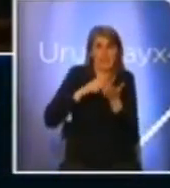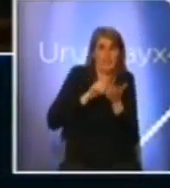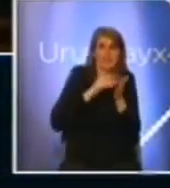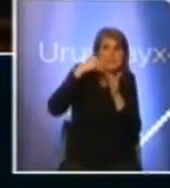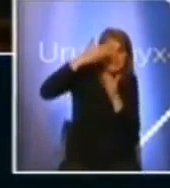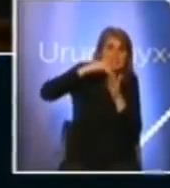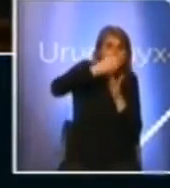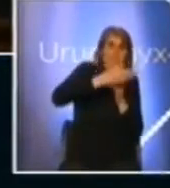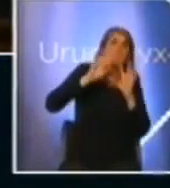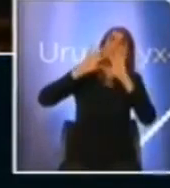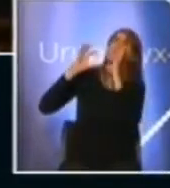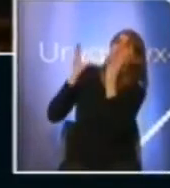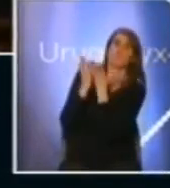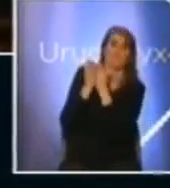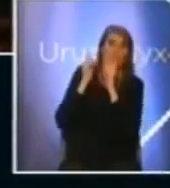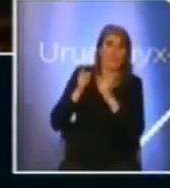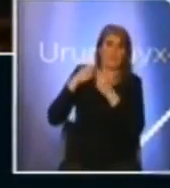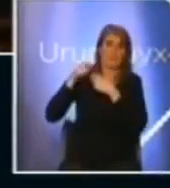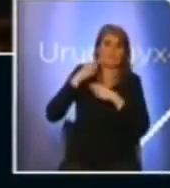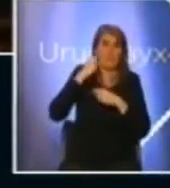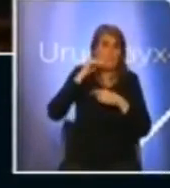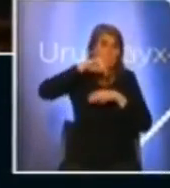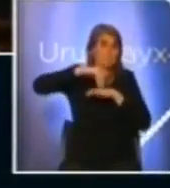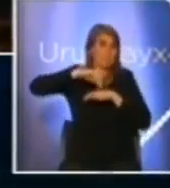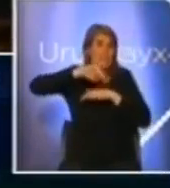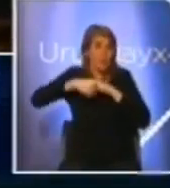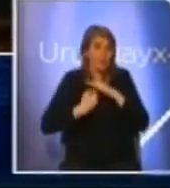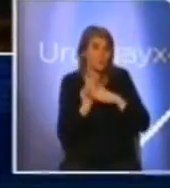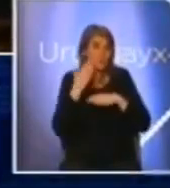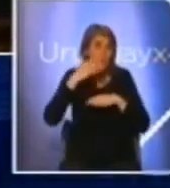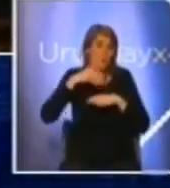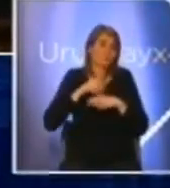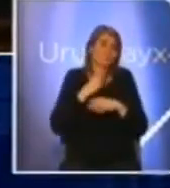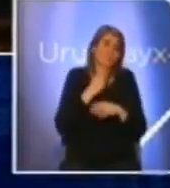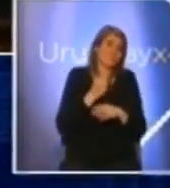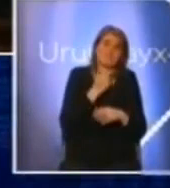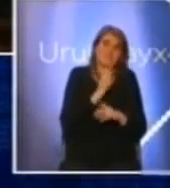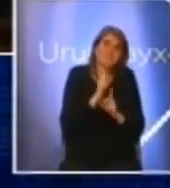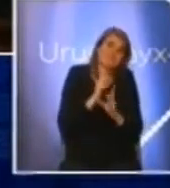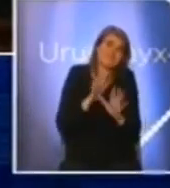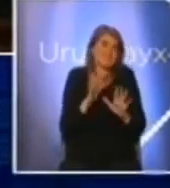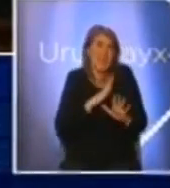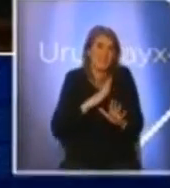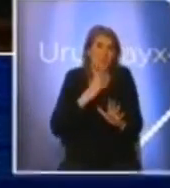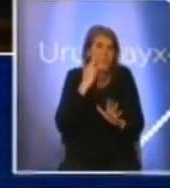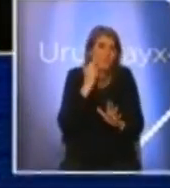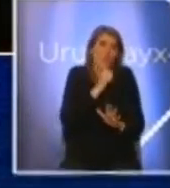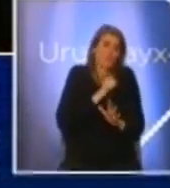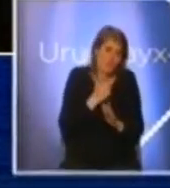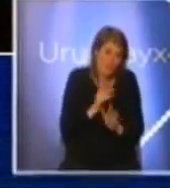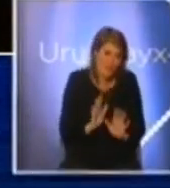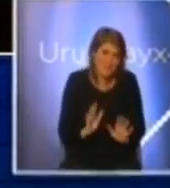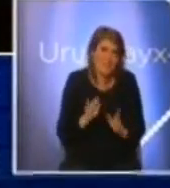entonces hay que repensar el Mercosur. Yo sé que el Mercosur en Uruguay y en todos lados no nos ha resuelto los problemas todavía, pero